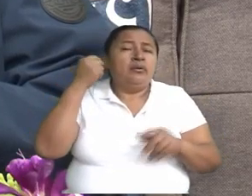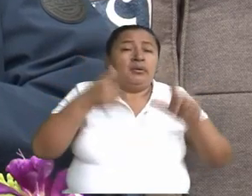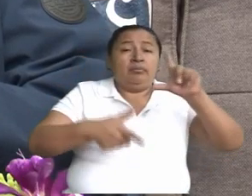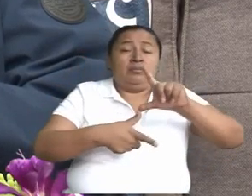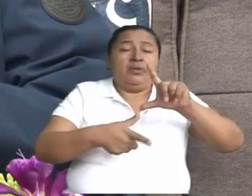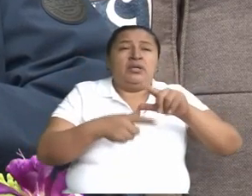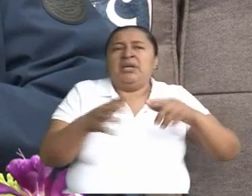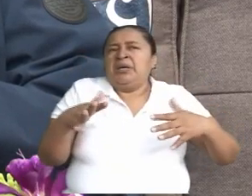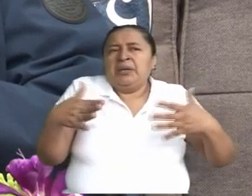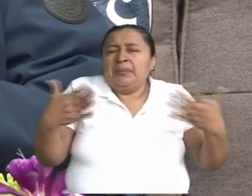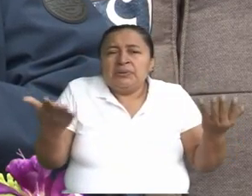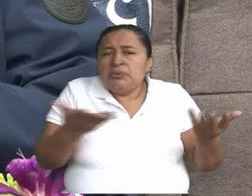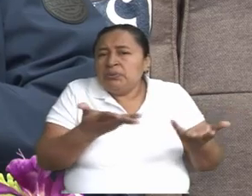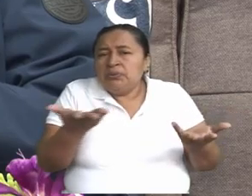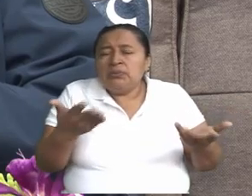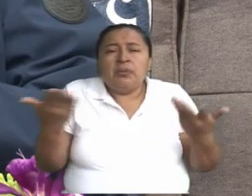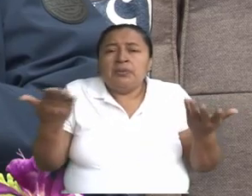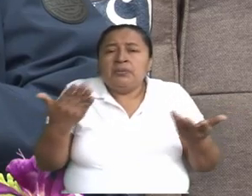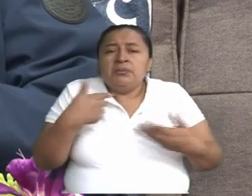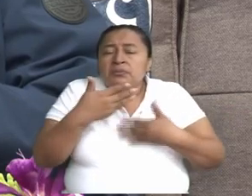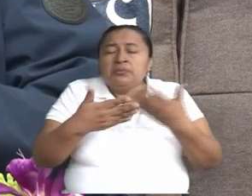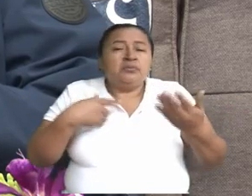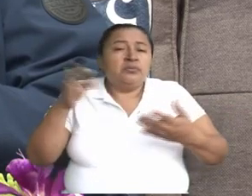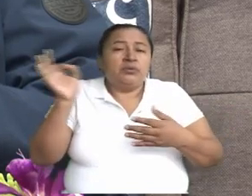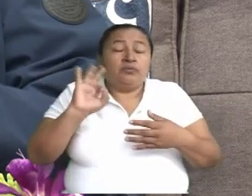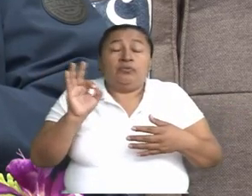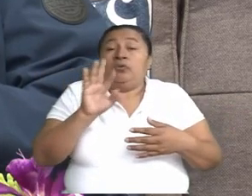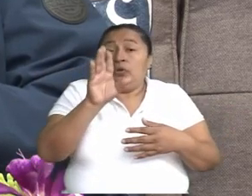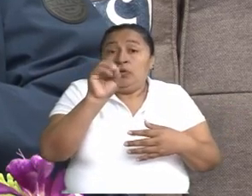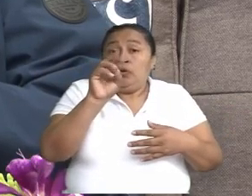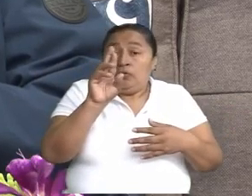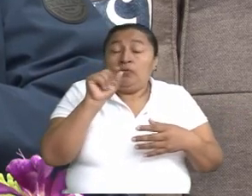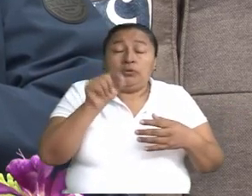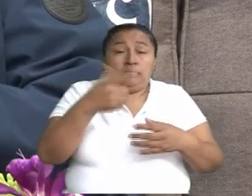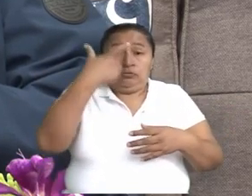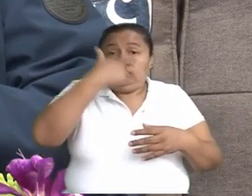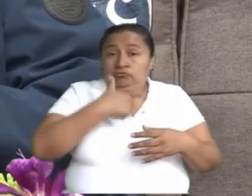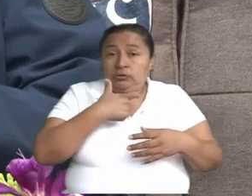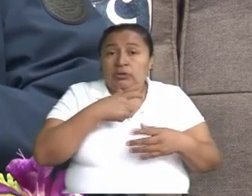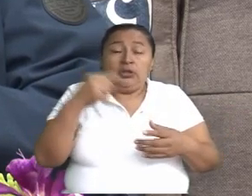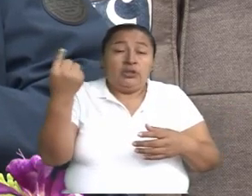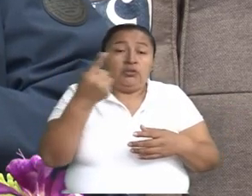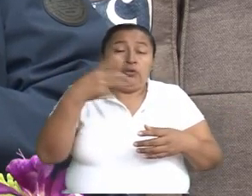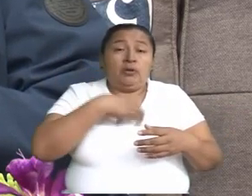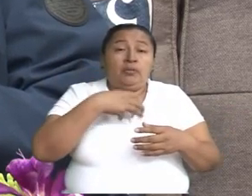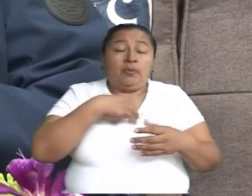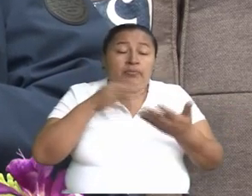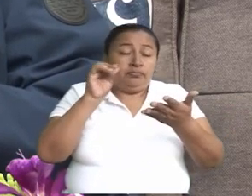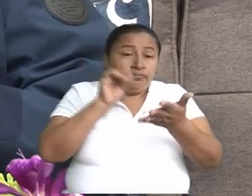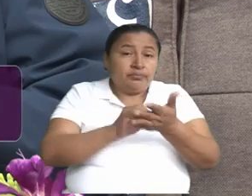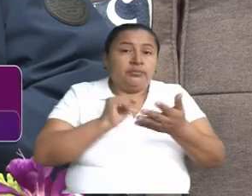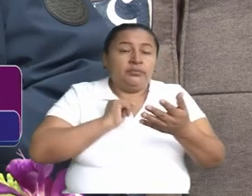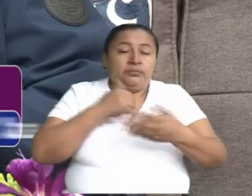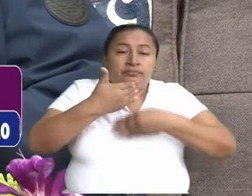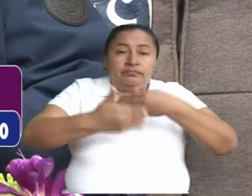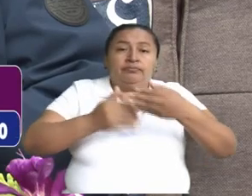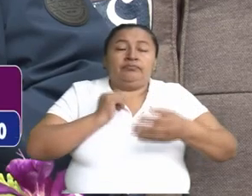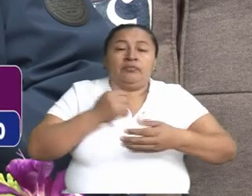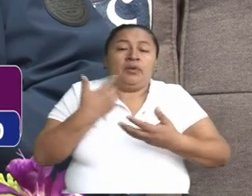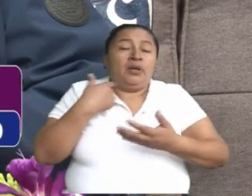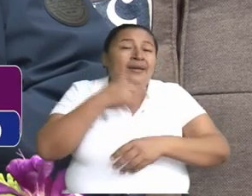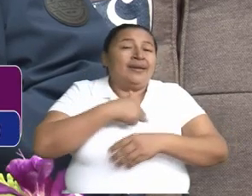está pasando. Las declaraciones del foro son muy serias y son reflexiones muy profundas sobre el acontecer